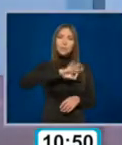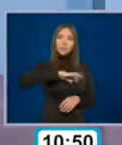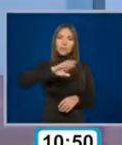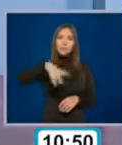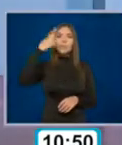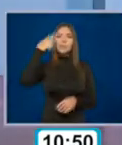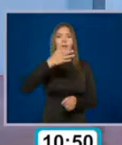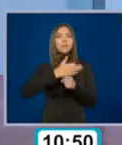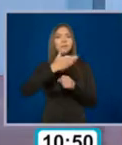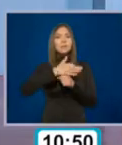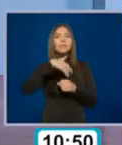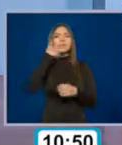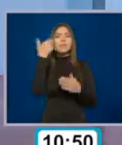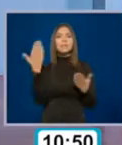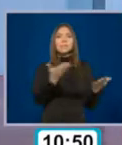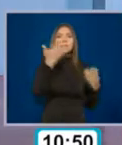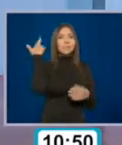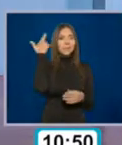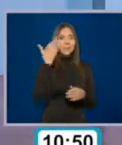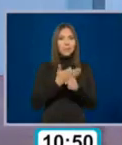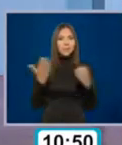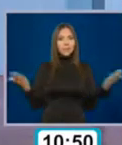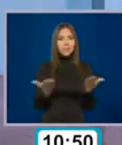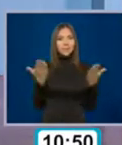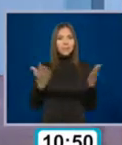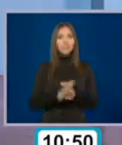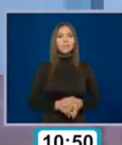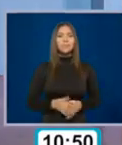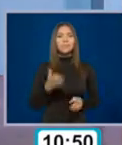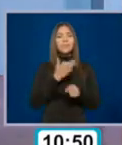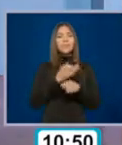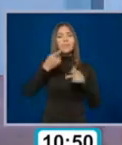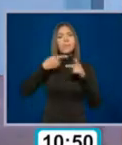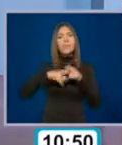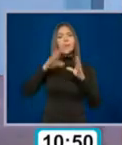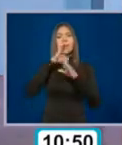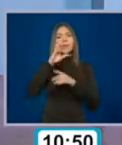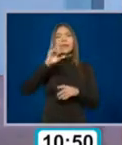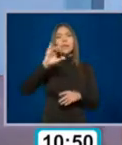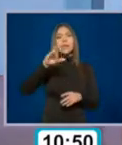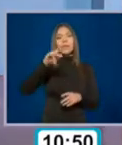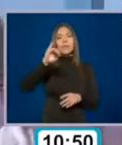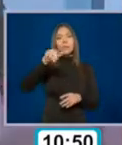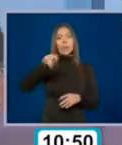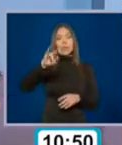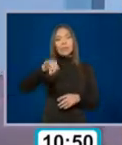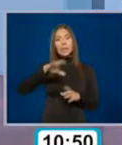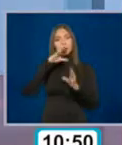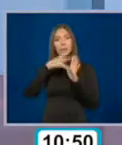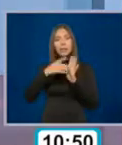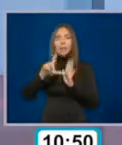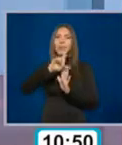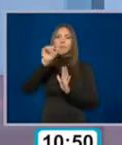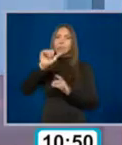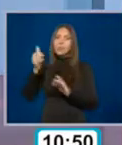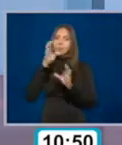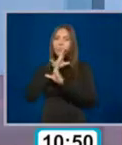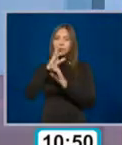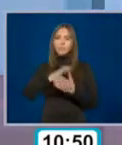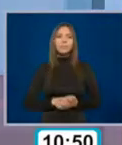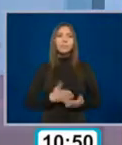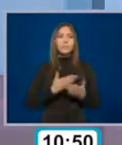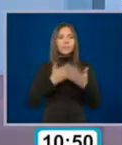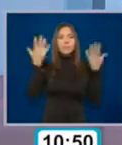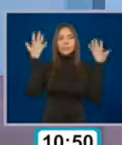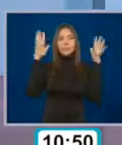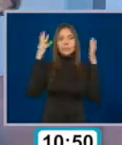buscar escucharte. por ahí y va a estar increíble. Pues a Así que bailar, ahora entonces. empiezo con un cover de Ricky Martin y después ya empezamos con baile. Muy bien, adelante el aplauso para Matías Ferreiro